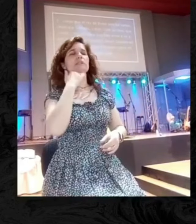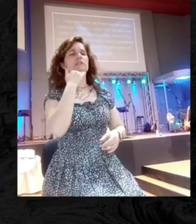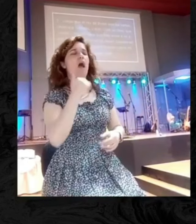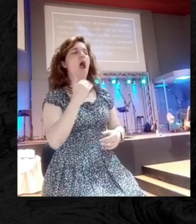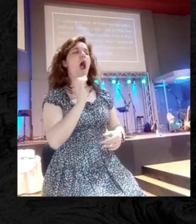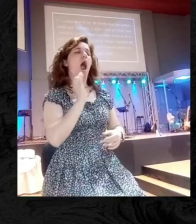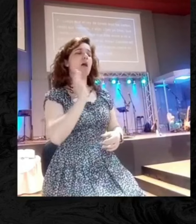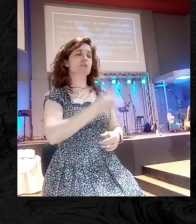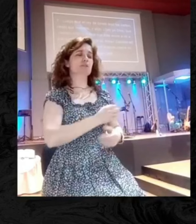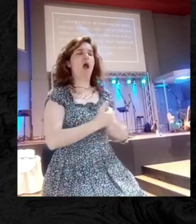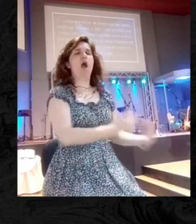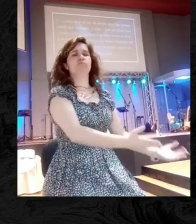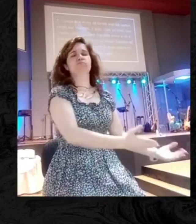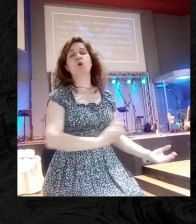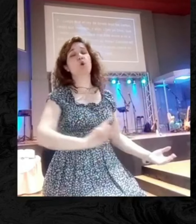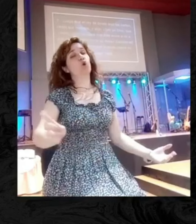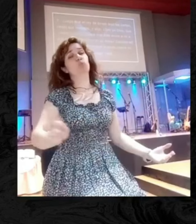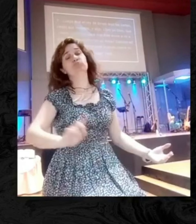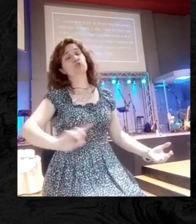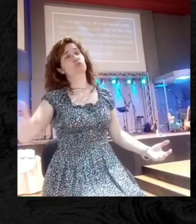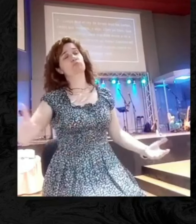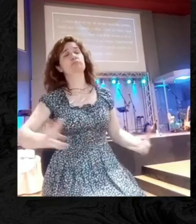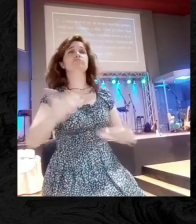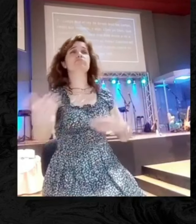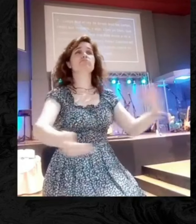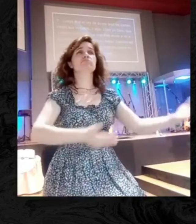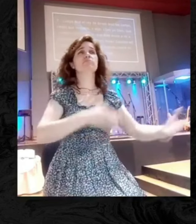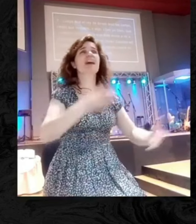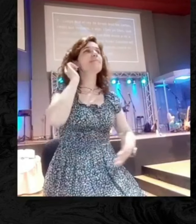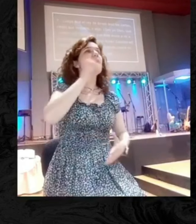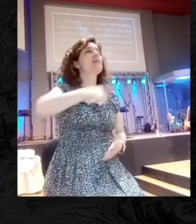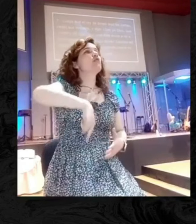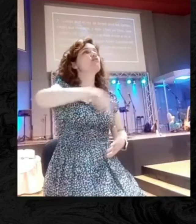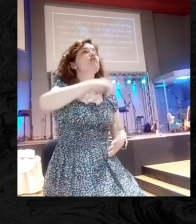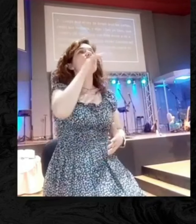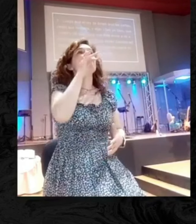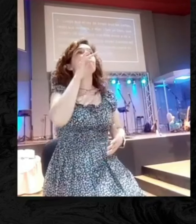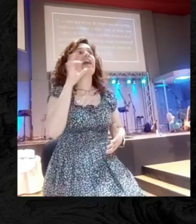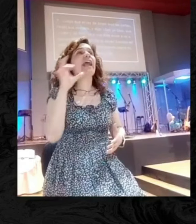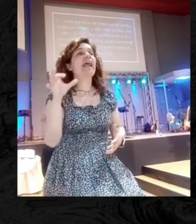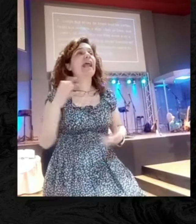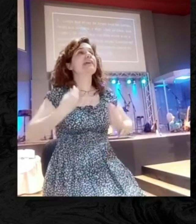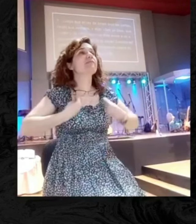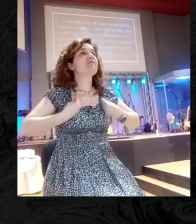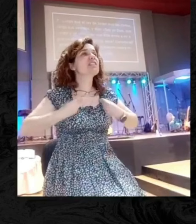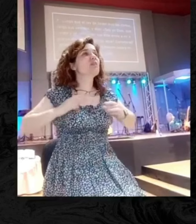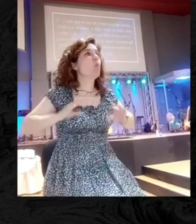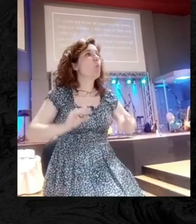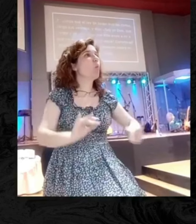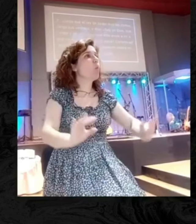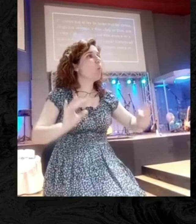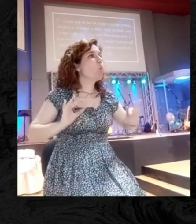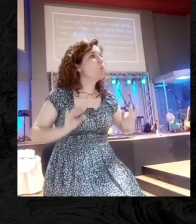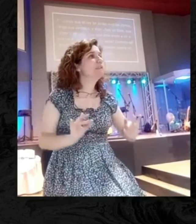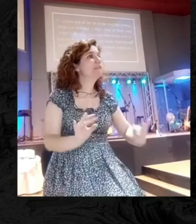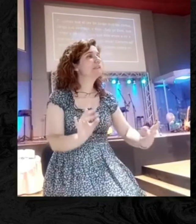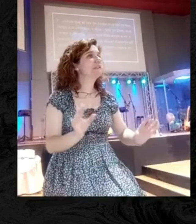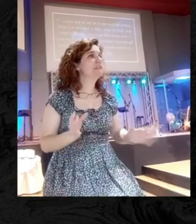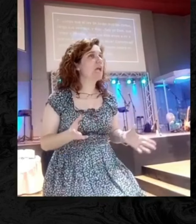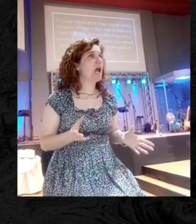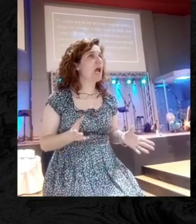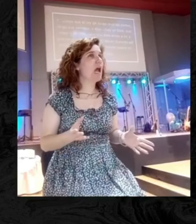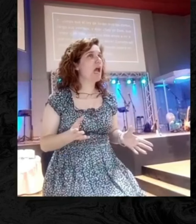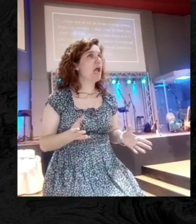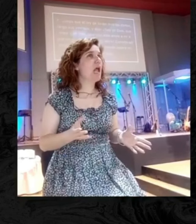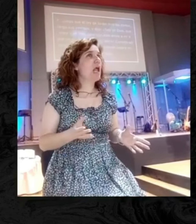fuerte Amén la fe sirve para que Dios te utilice en aquello que Dios quiere Y que tú tengas fe que